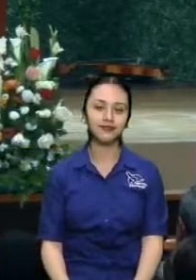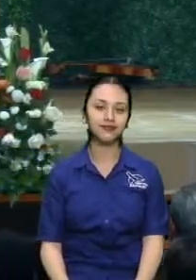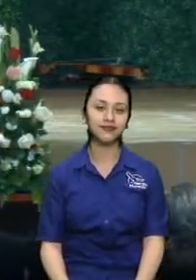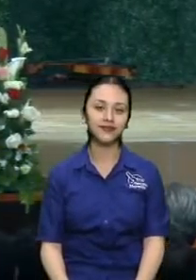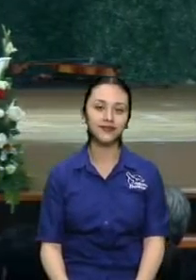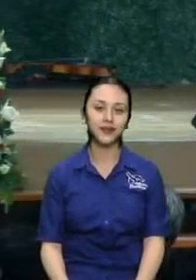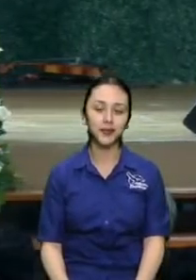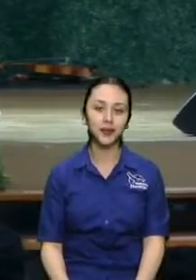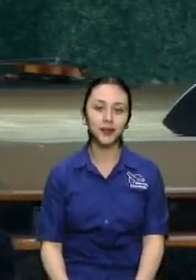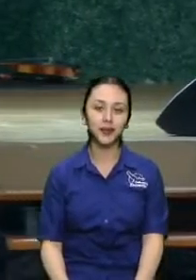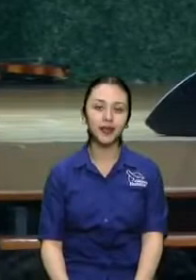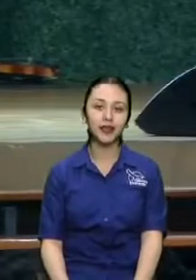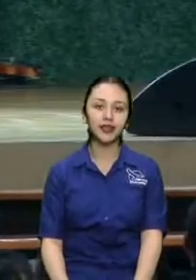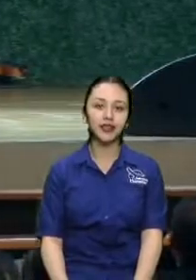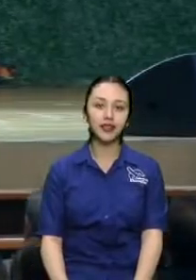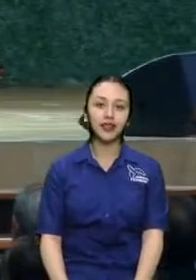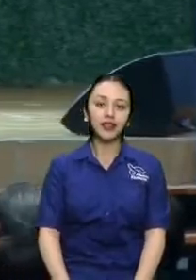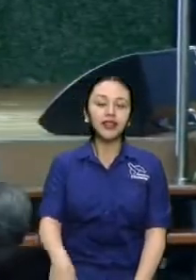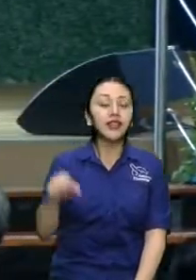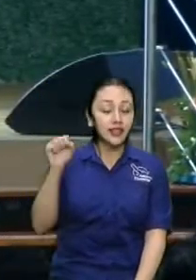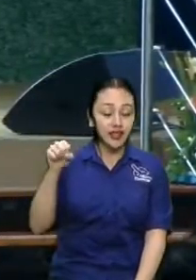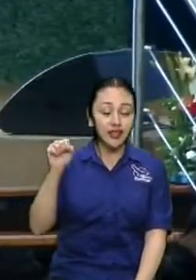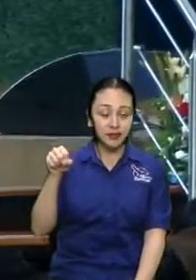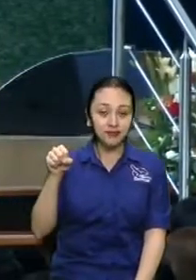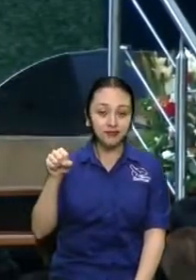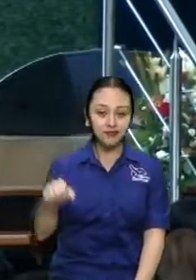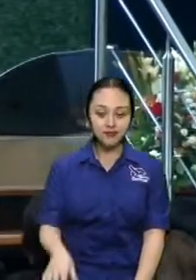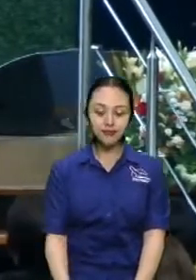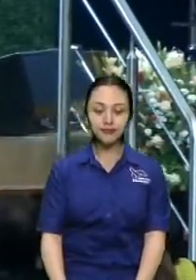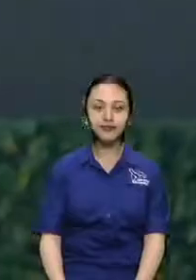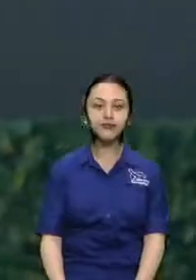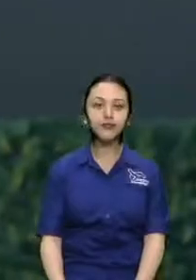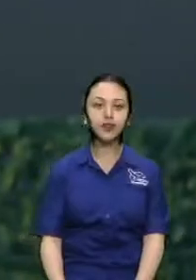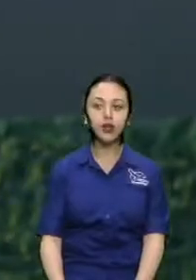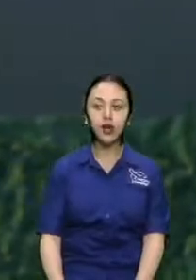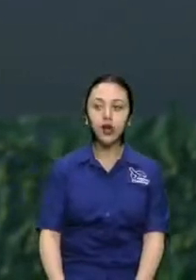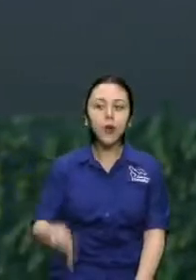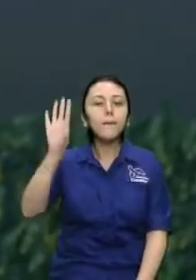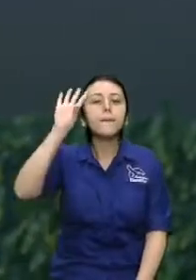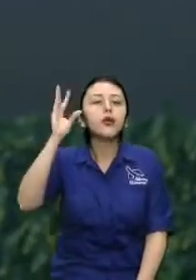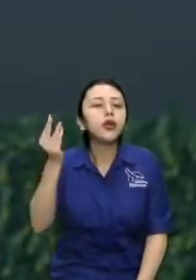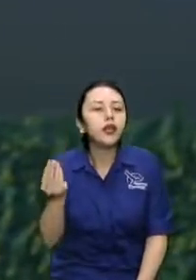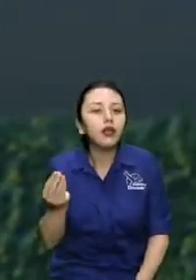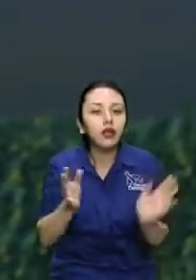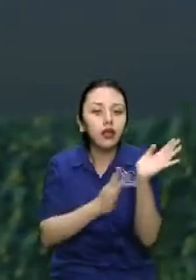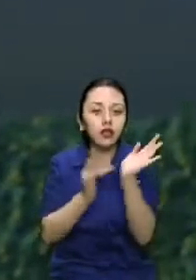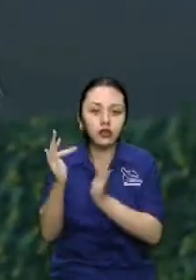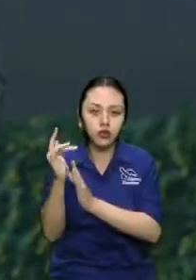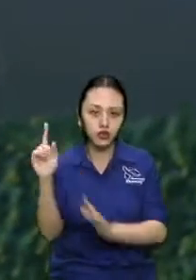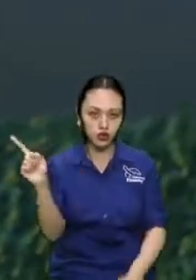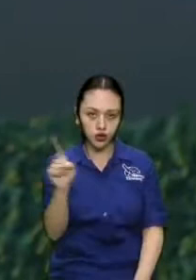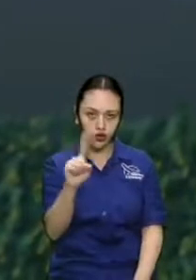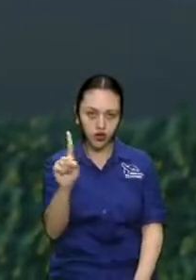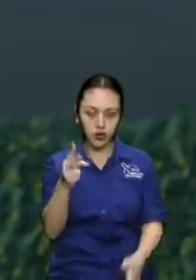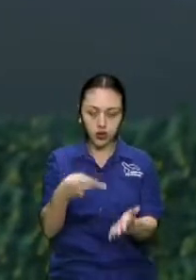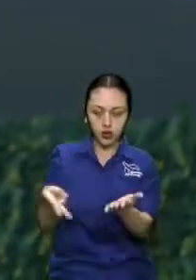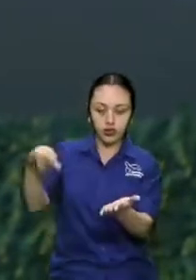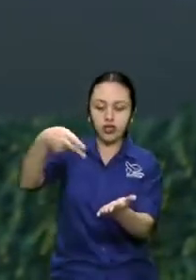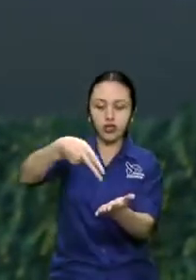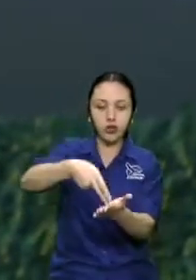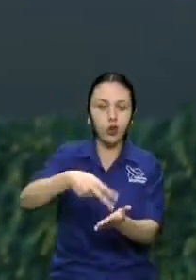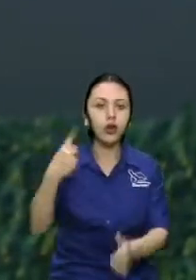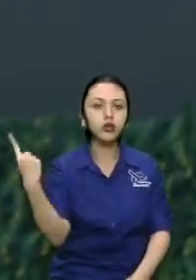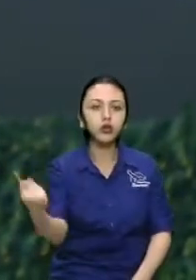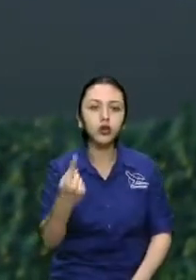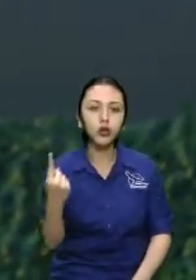¿verdad? sí. ¿Por qué no resucitó a todos los muertos? ¿Por qué cuando llegó ante la tumba de Lázaro